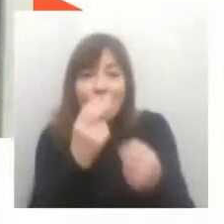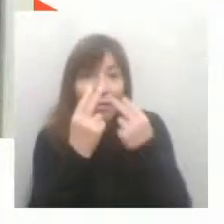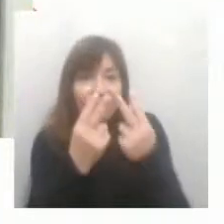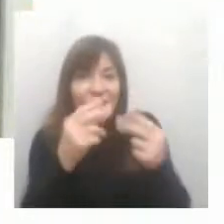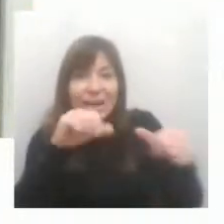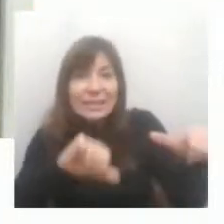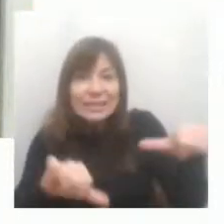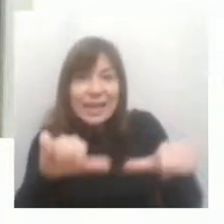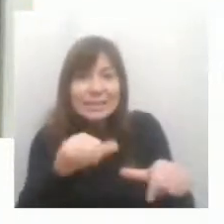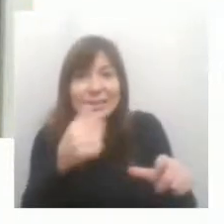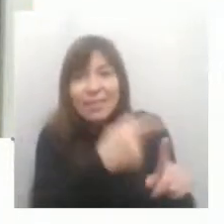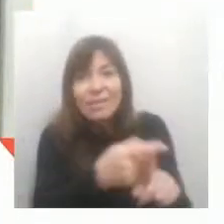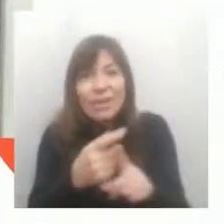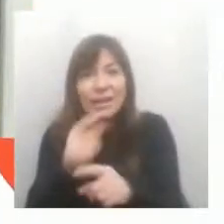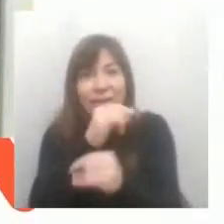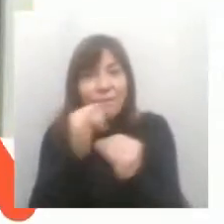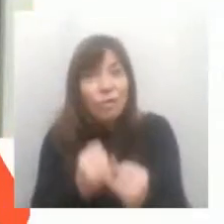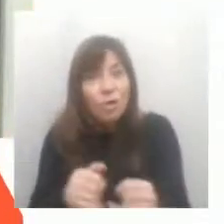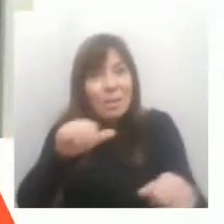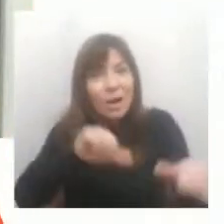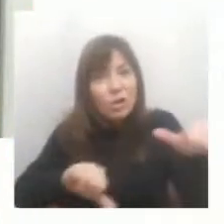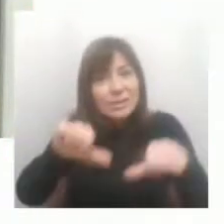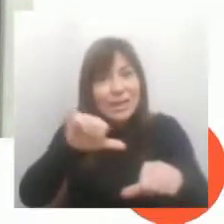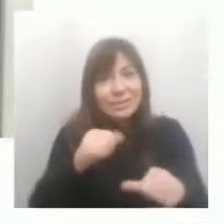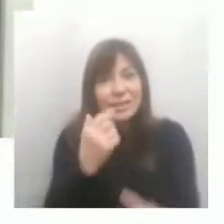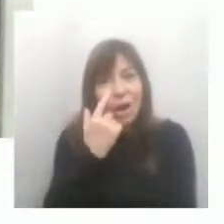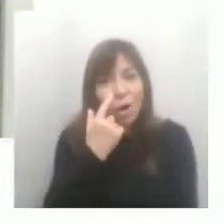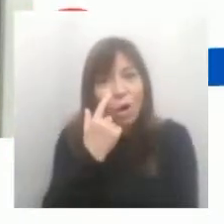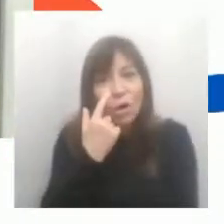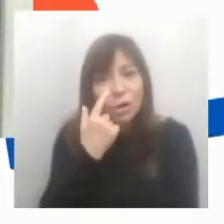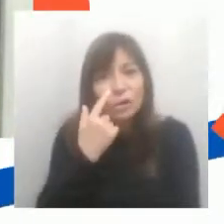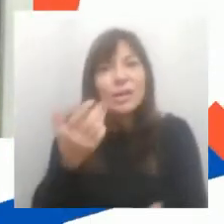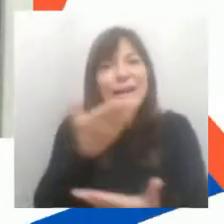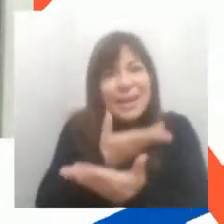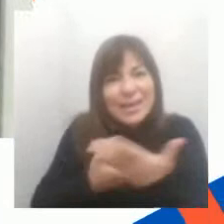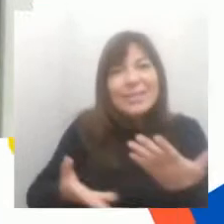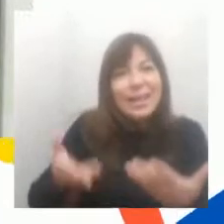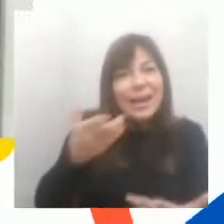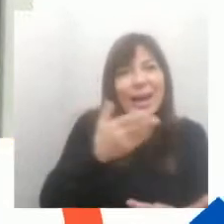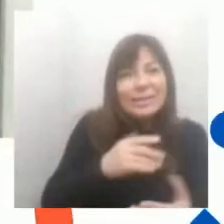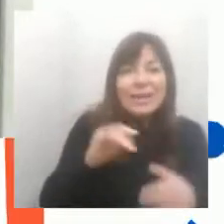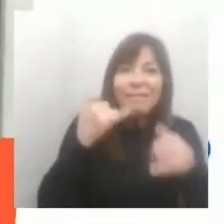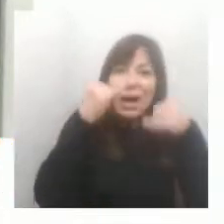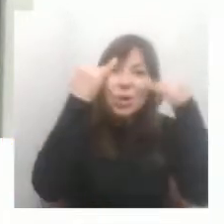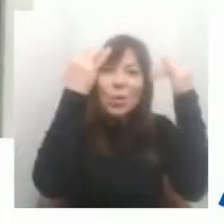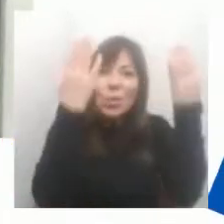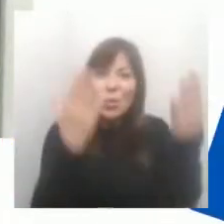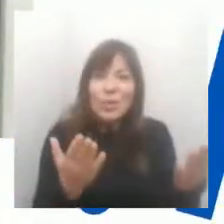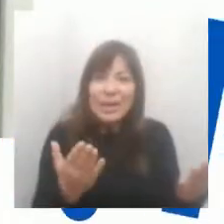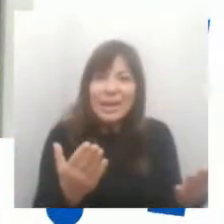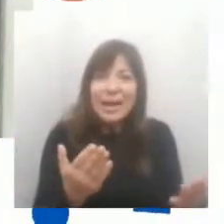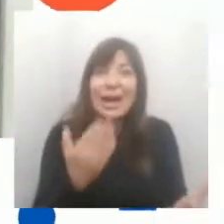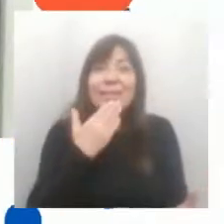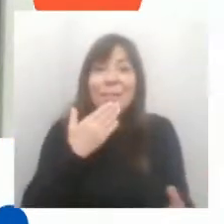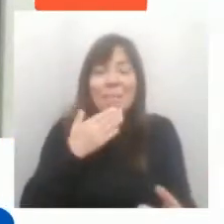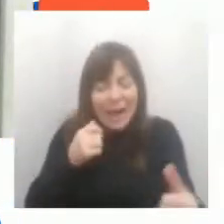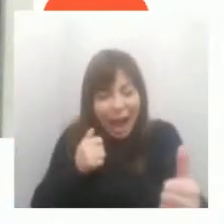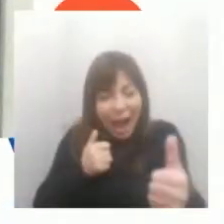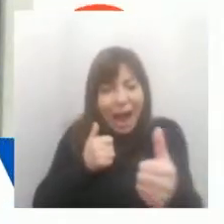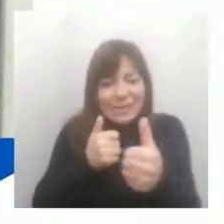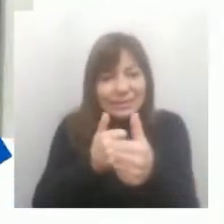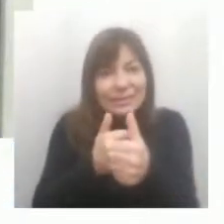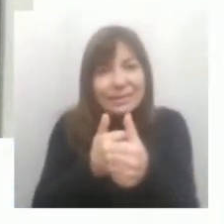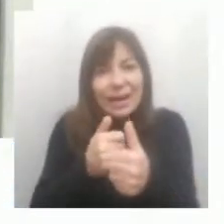fenómenos científicos de manera interactiva, de manera lúdica, Y así también acercamos a la gente, no